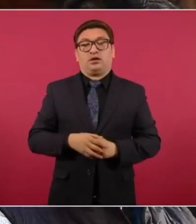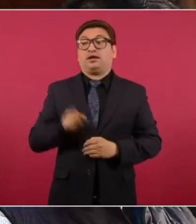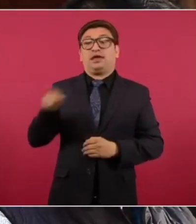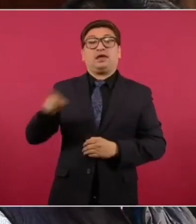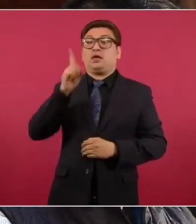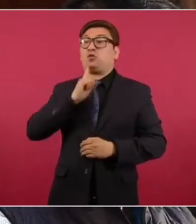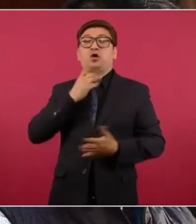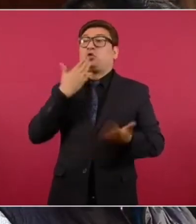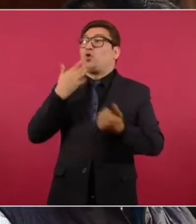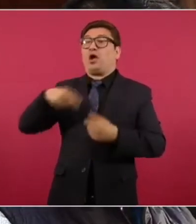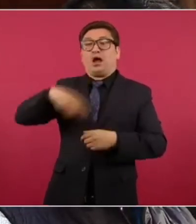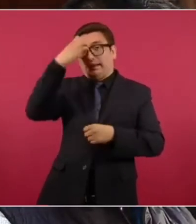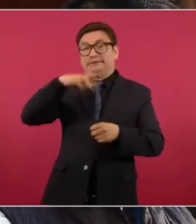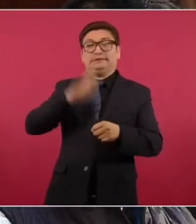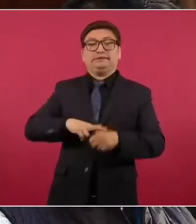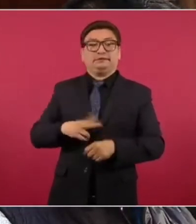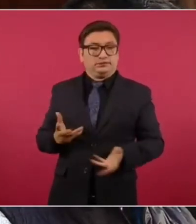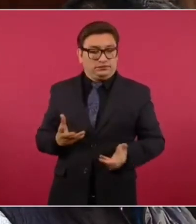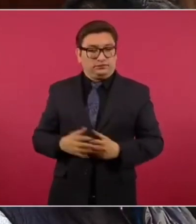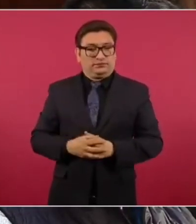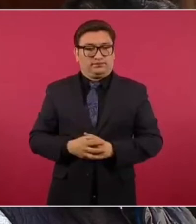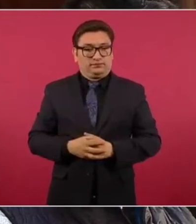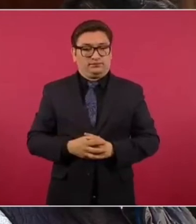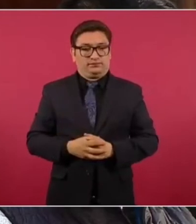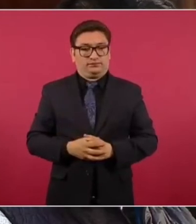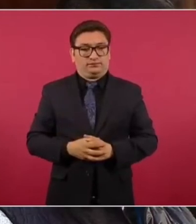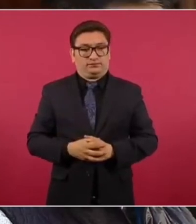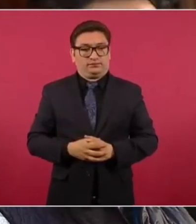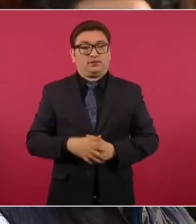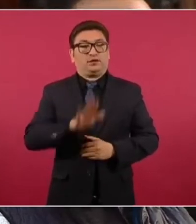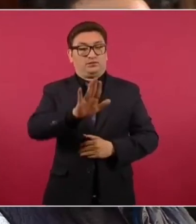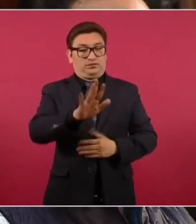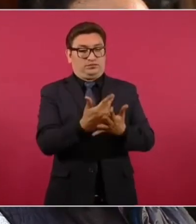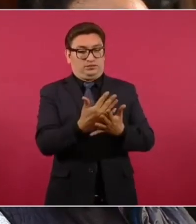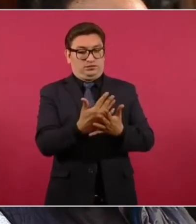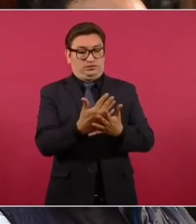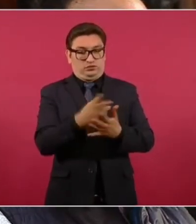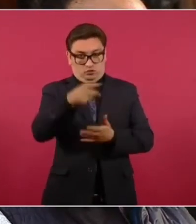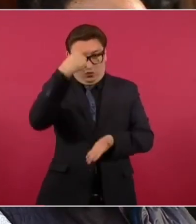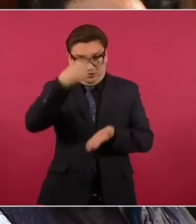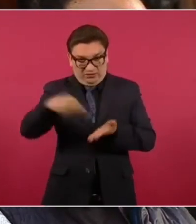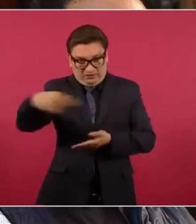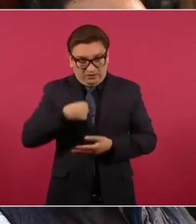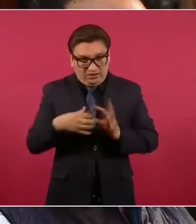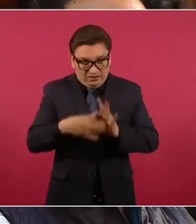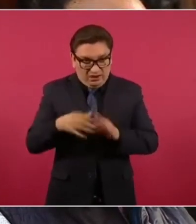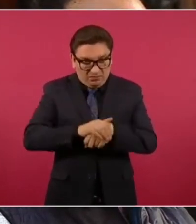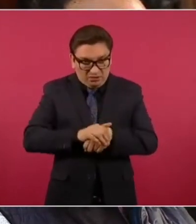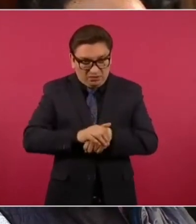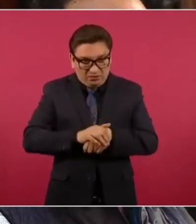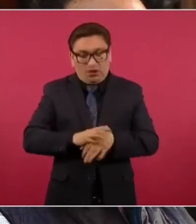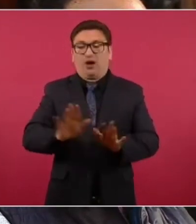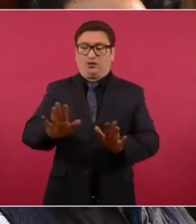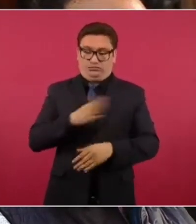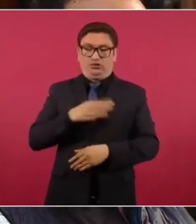ella era nadie en este país. Bueno, antes de que vayas a continuar, ¿tú crees que era mi amigo? No. Ah, bueno,